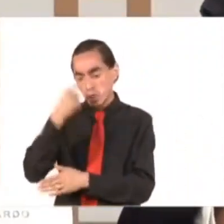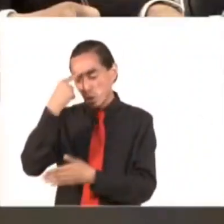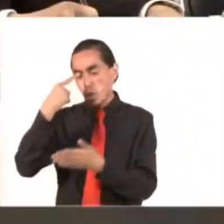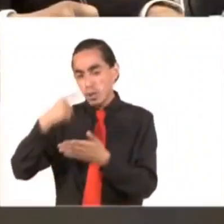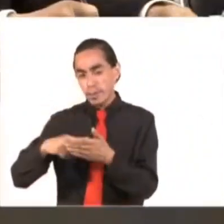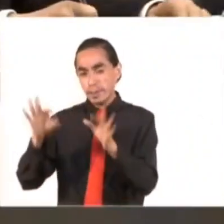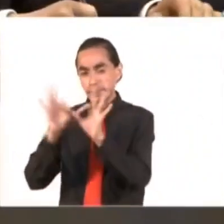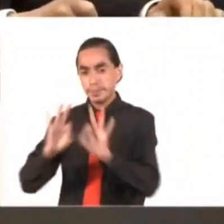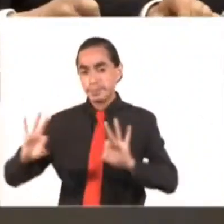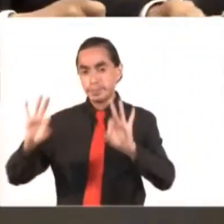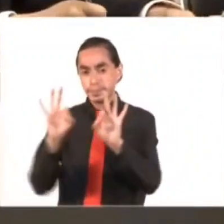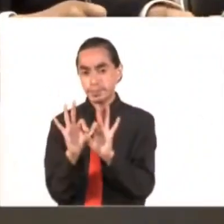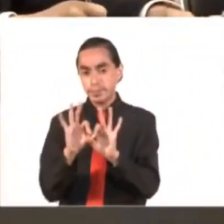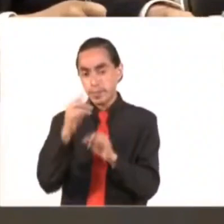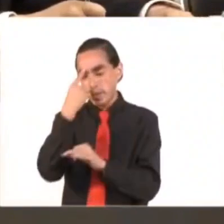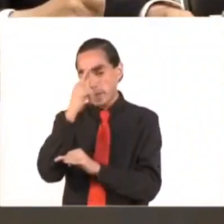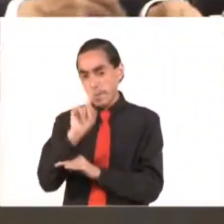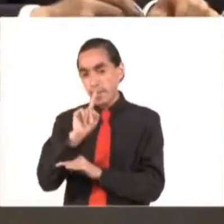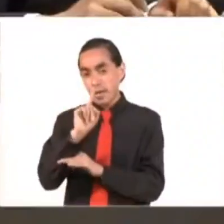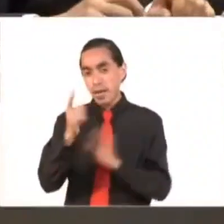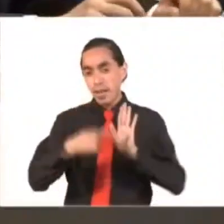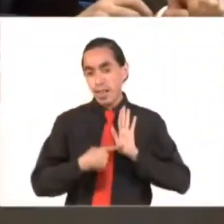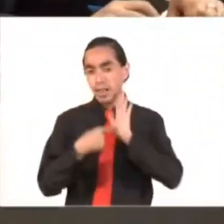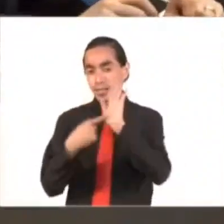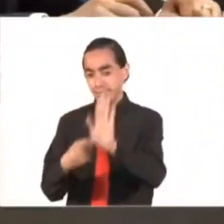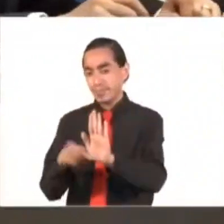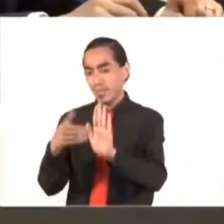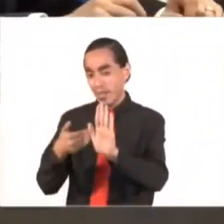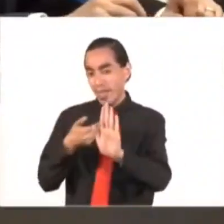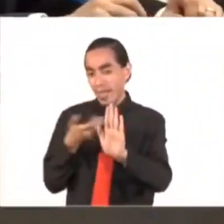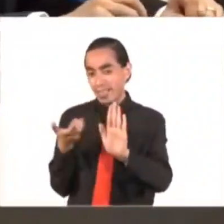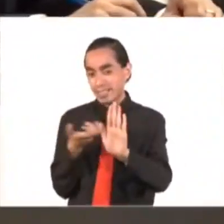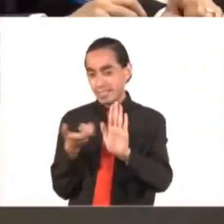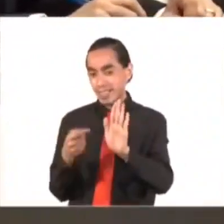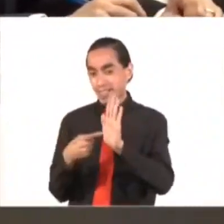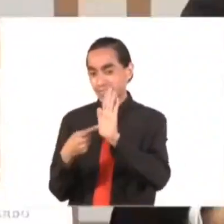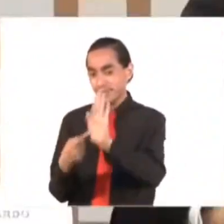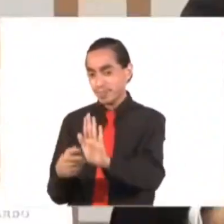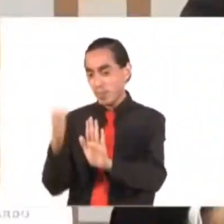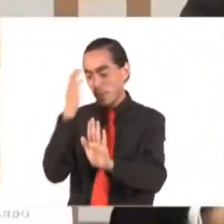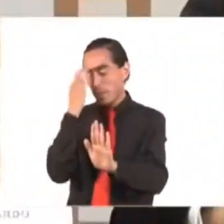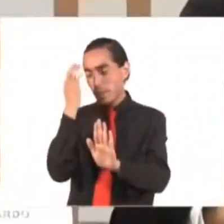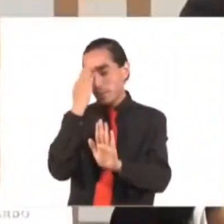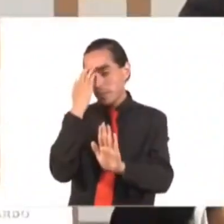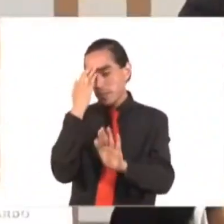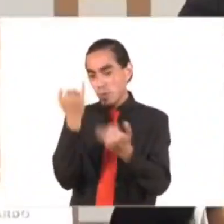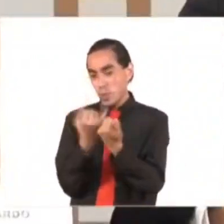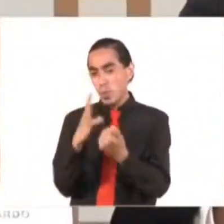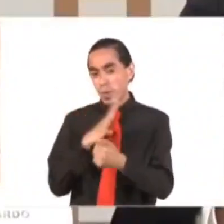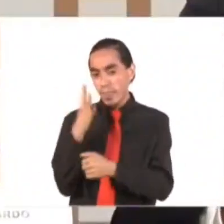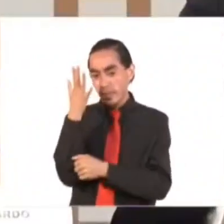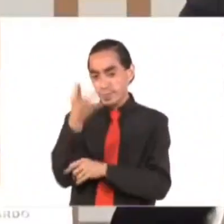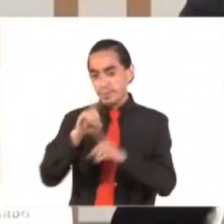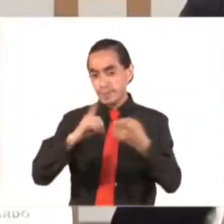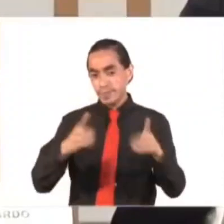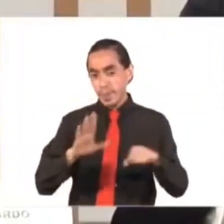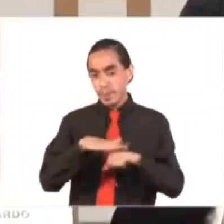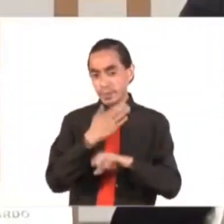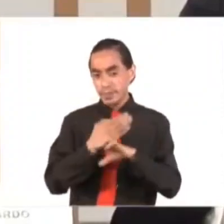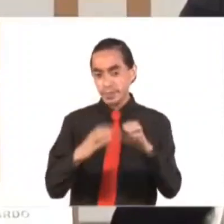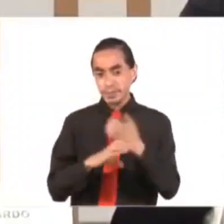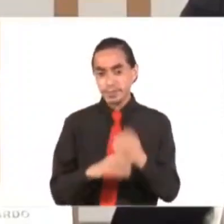algo muy importante. Damos a conocer lo que hemos hecho y al mismo tiempo desarrollar lo que